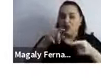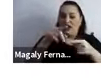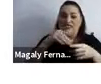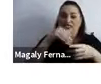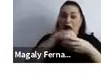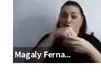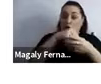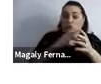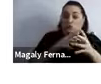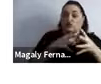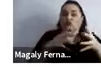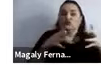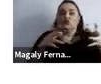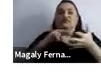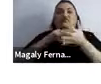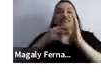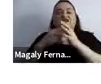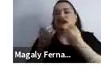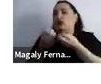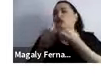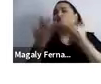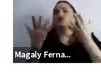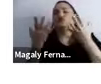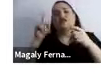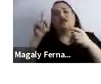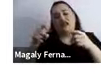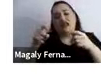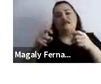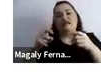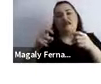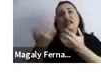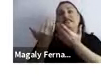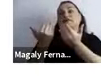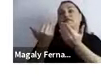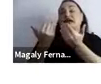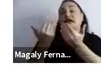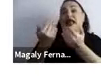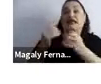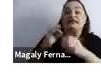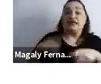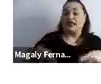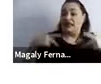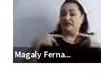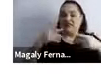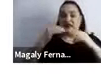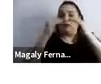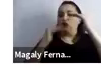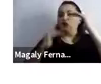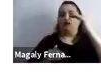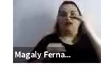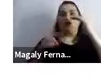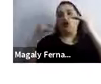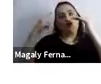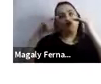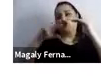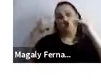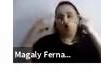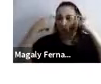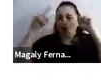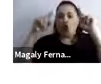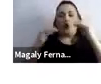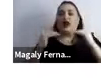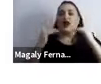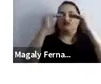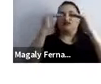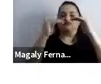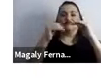luego veremos, significa que muchos tengan que estar por esperanzas de vida bajo porque no llegan en esta distribución mundial a